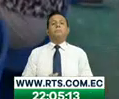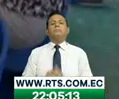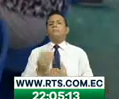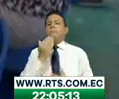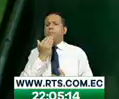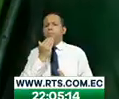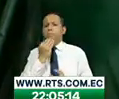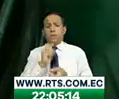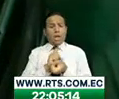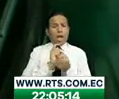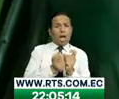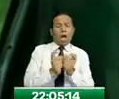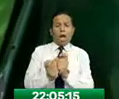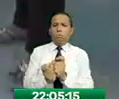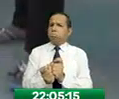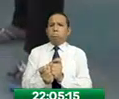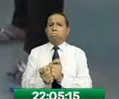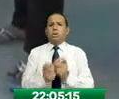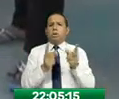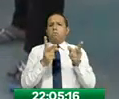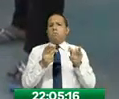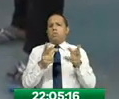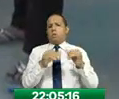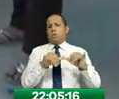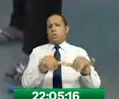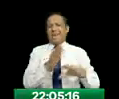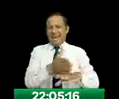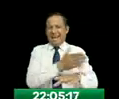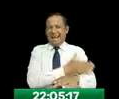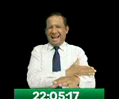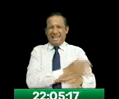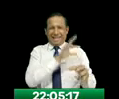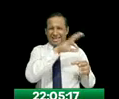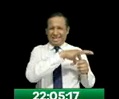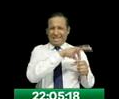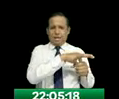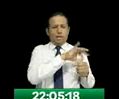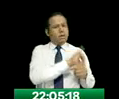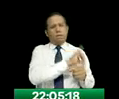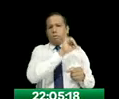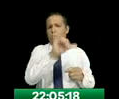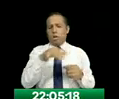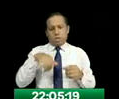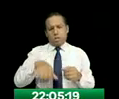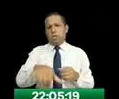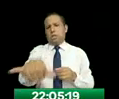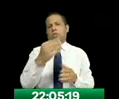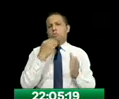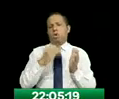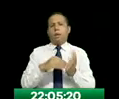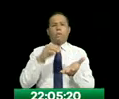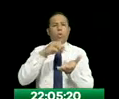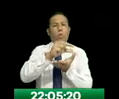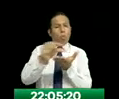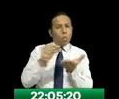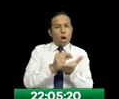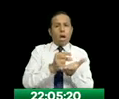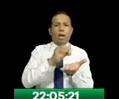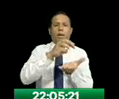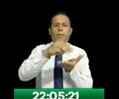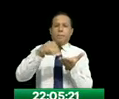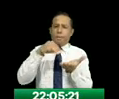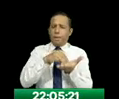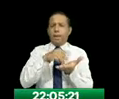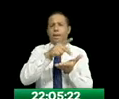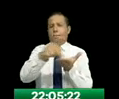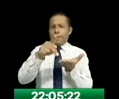tuvo modificaciones en relación a procesos anteriores. Los modelos de circunscripciones de las provincias de Guayas, Manabí y Pichincha presentados